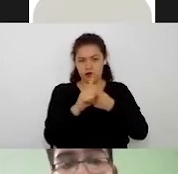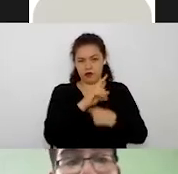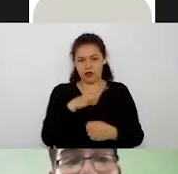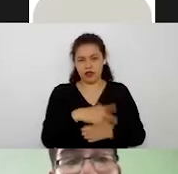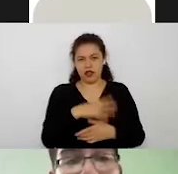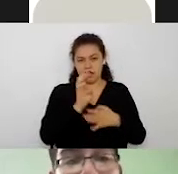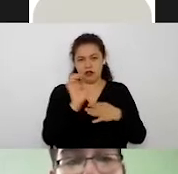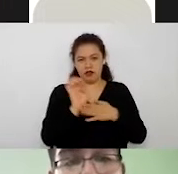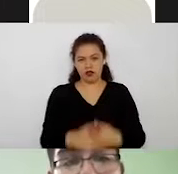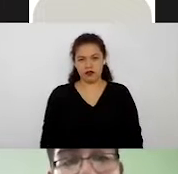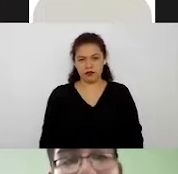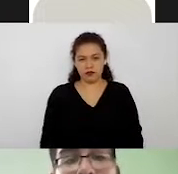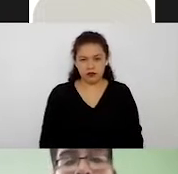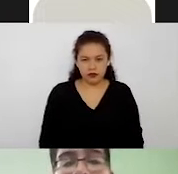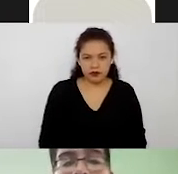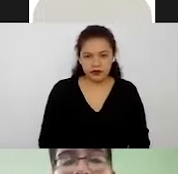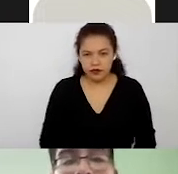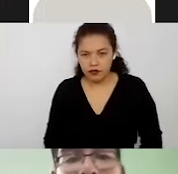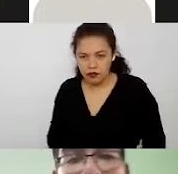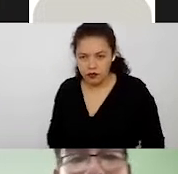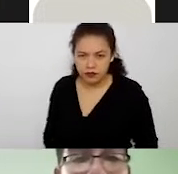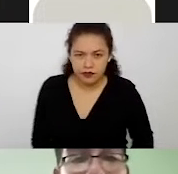Entonces, como les decía,